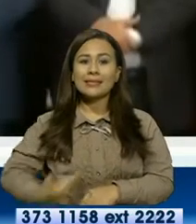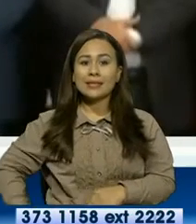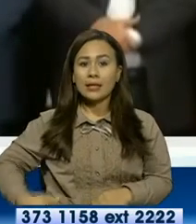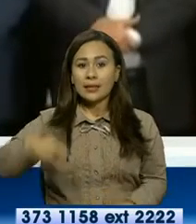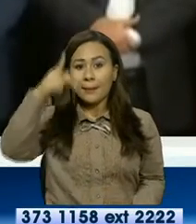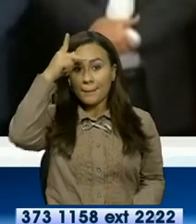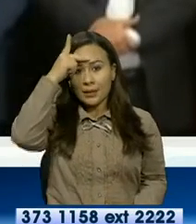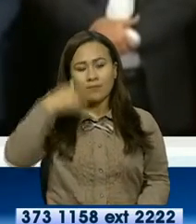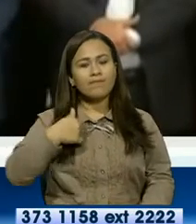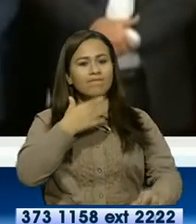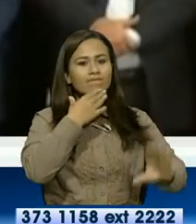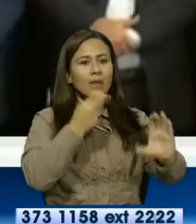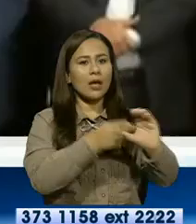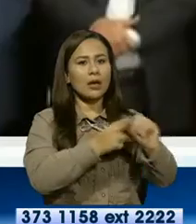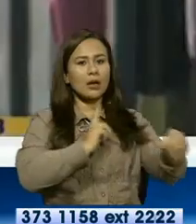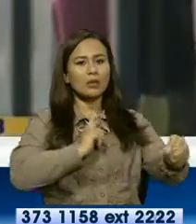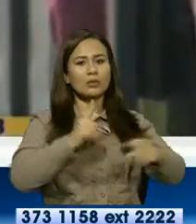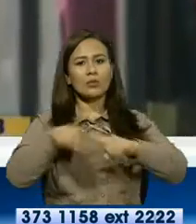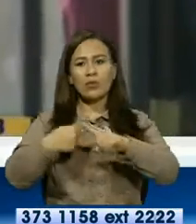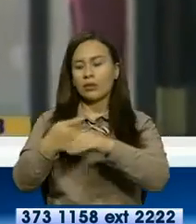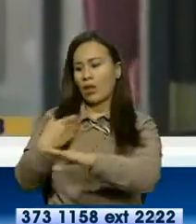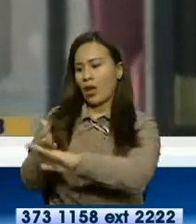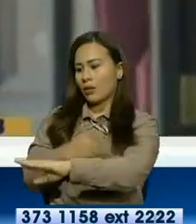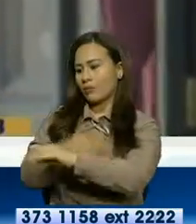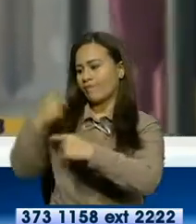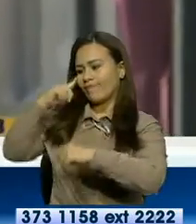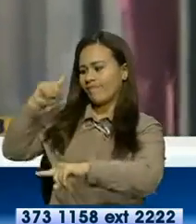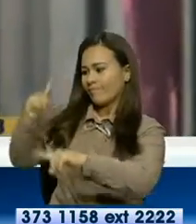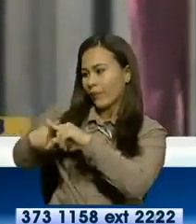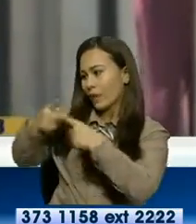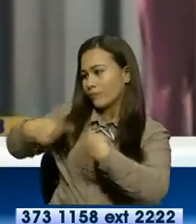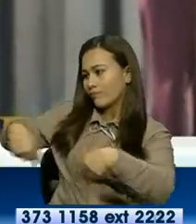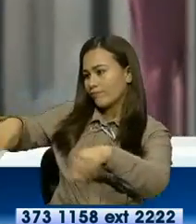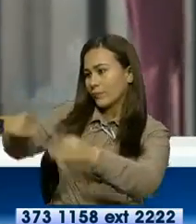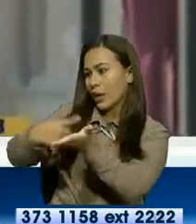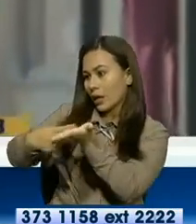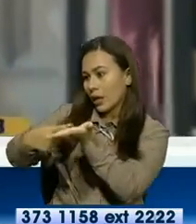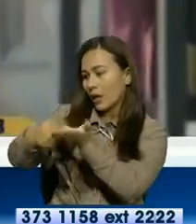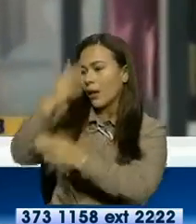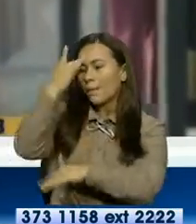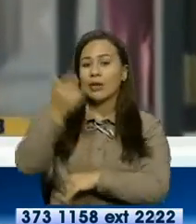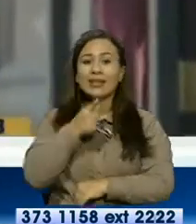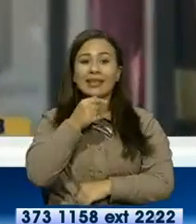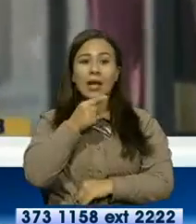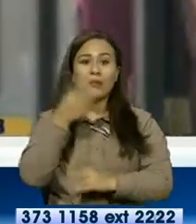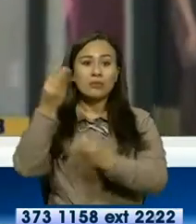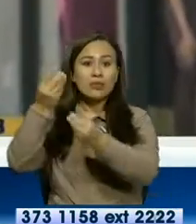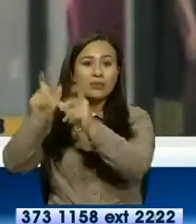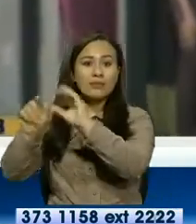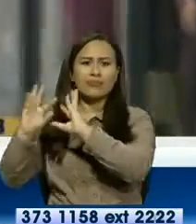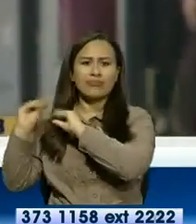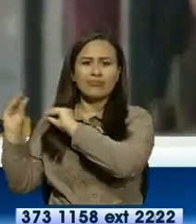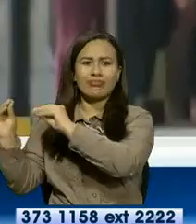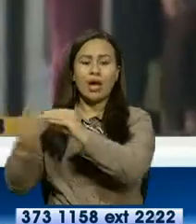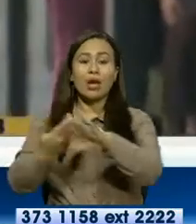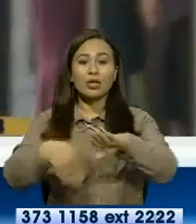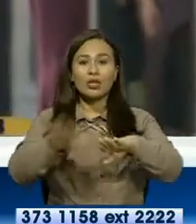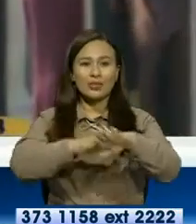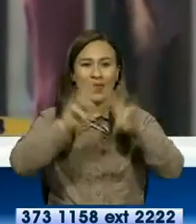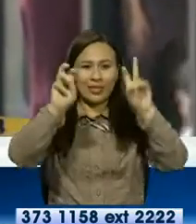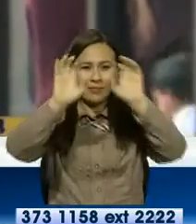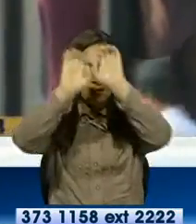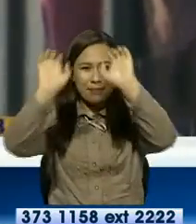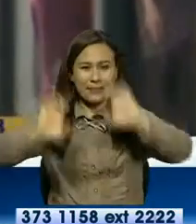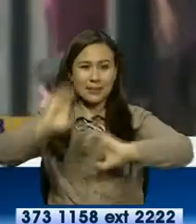luego de tener una reunión con su gabinete. La decisión fue tomada tras ser vinculado en escándalos de corrupción con la constructora